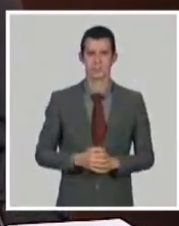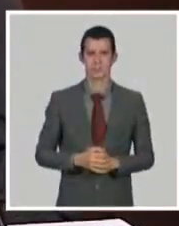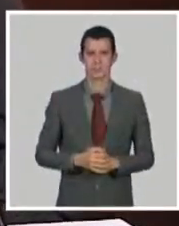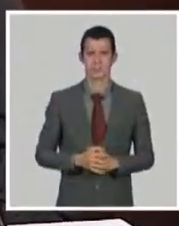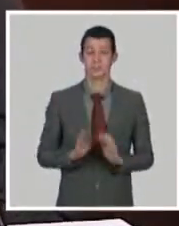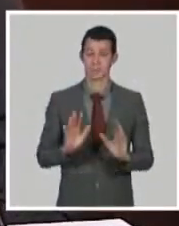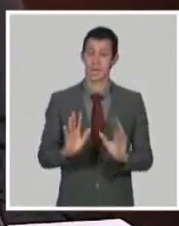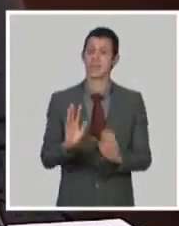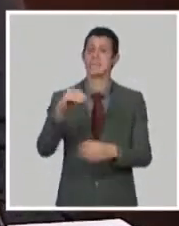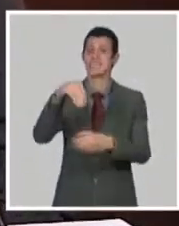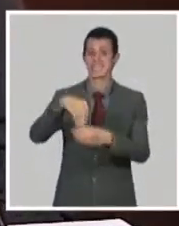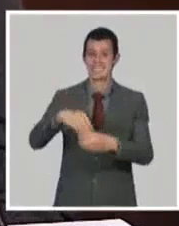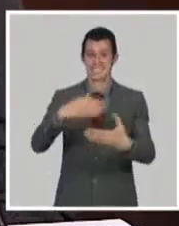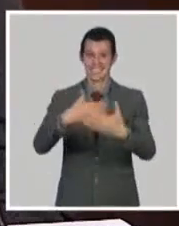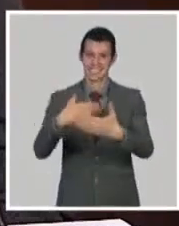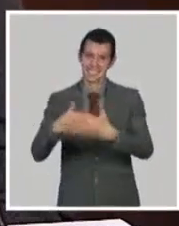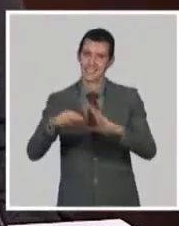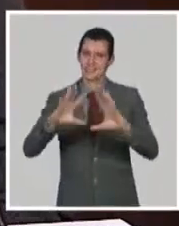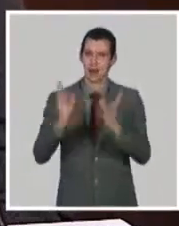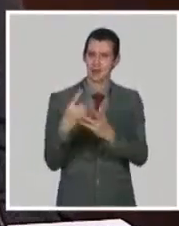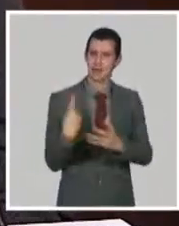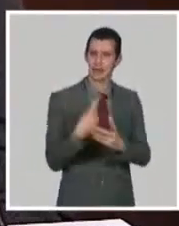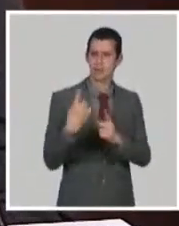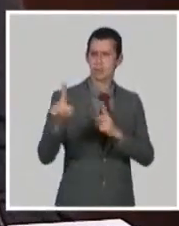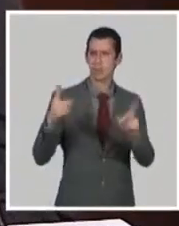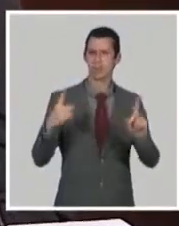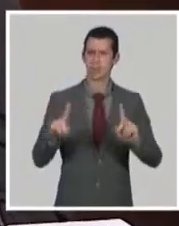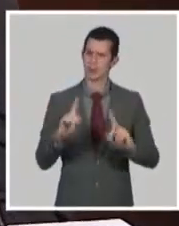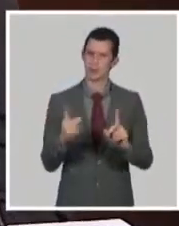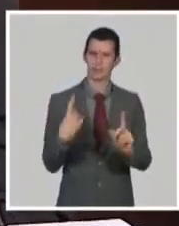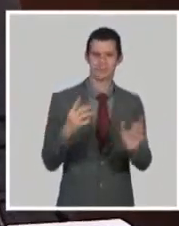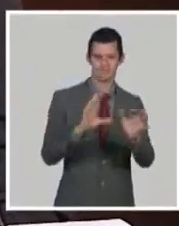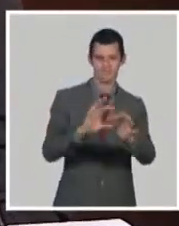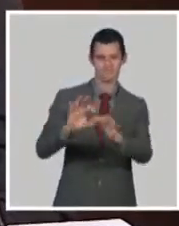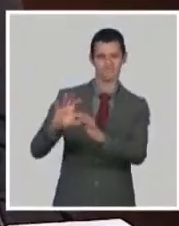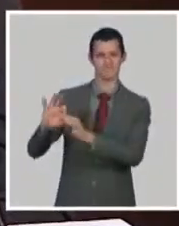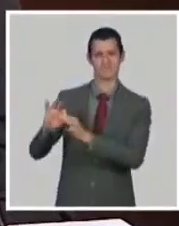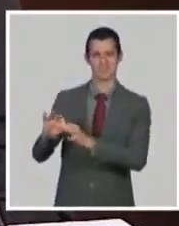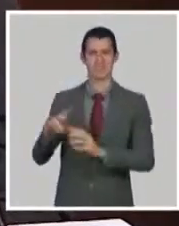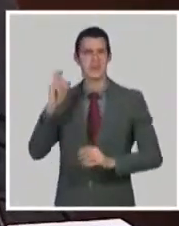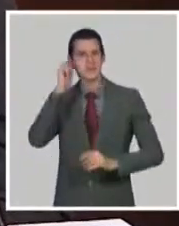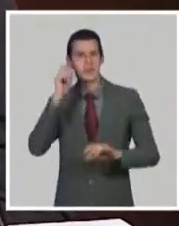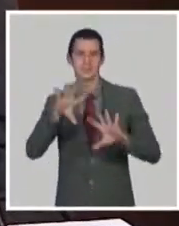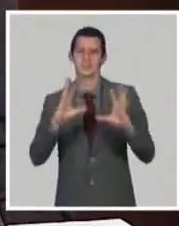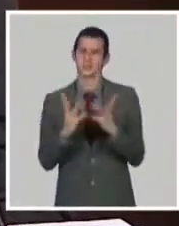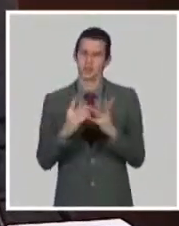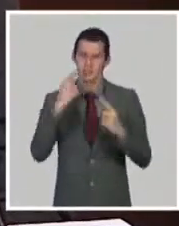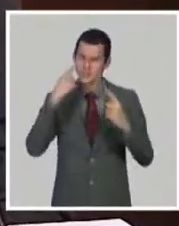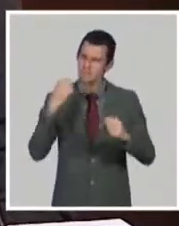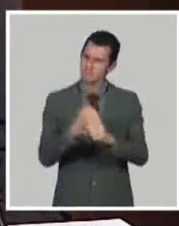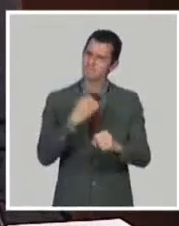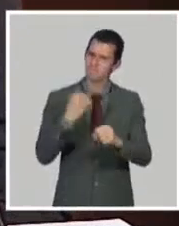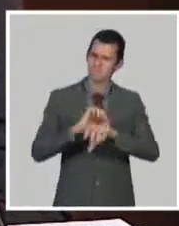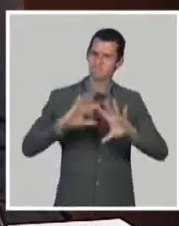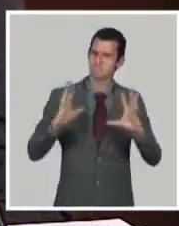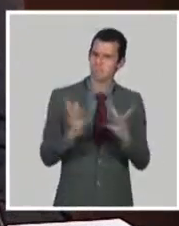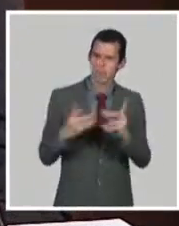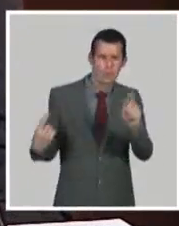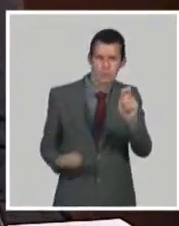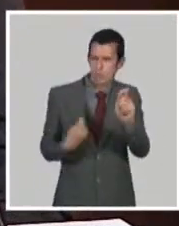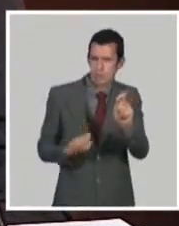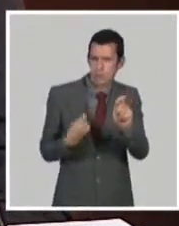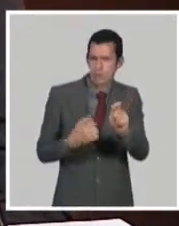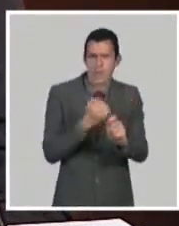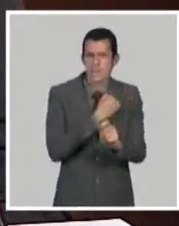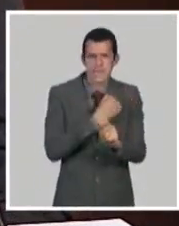¿no? Ya se había hablado por el doctor Vicente, por la doctora Marta Ayala, de los esfuerzos para el desarrollo de los candidatos vacunales.